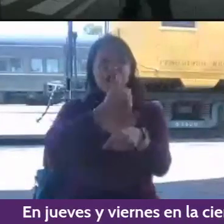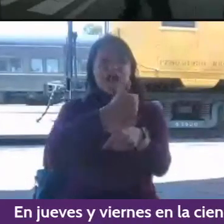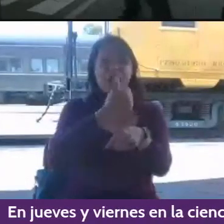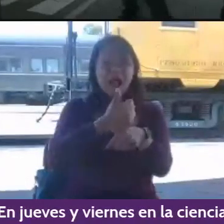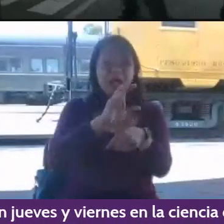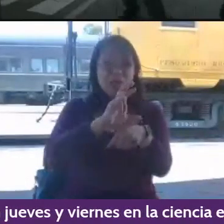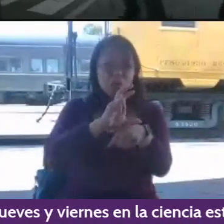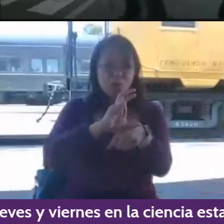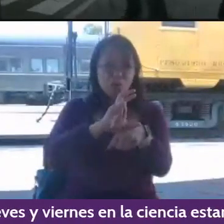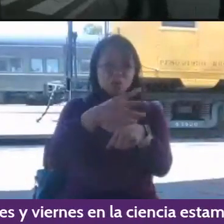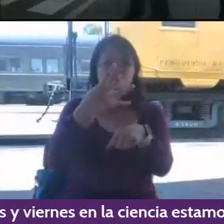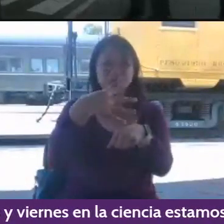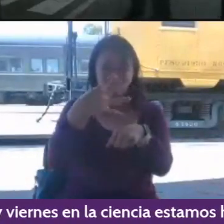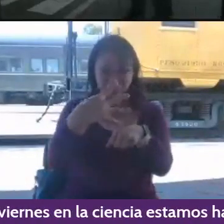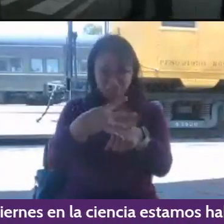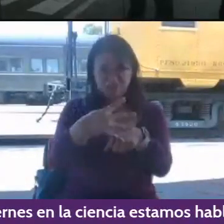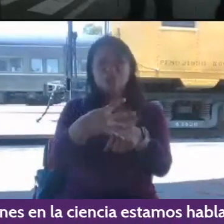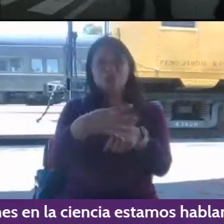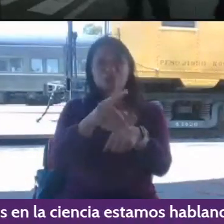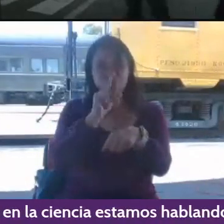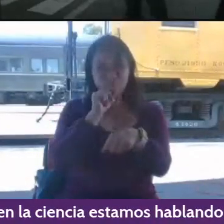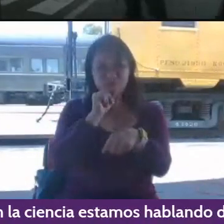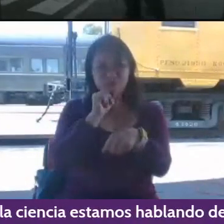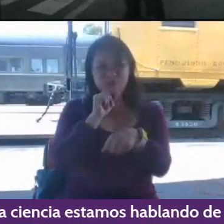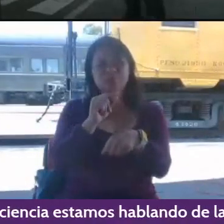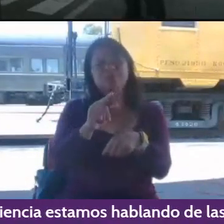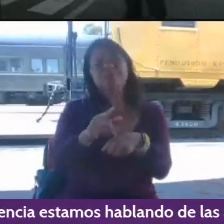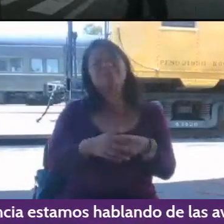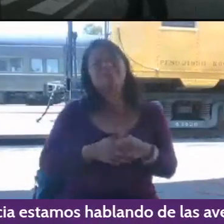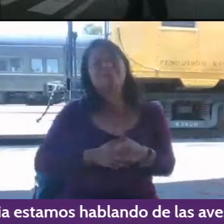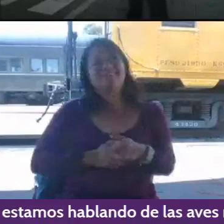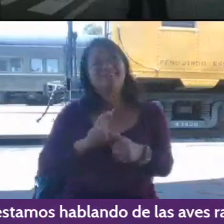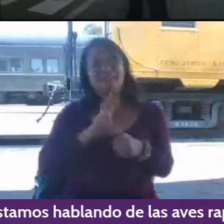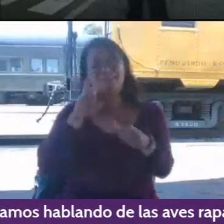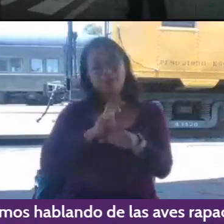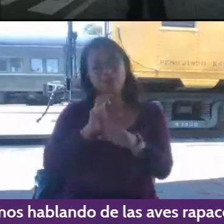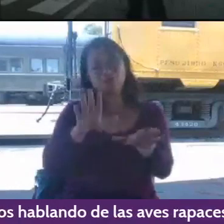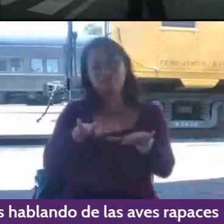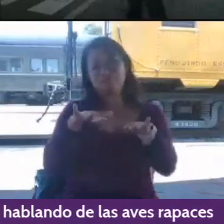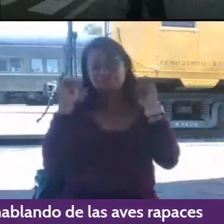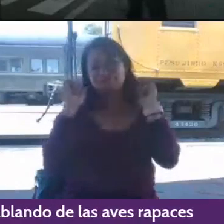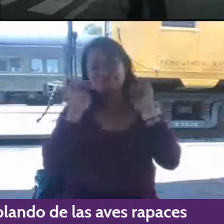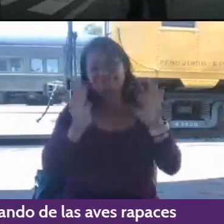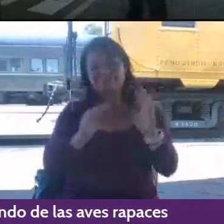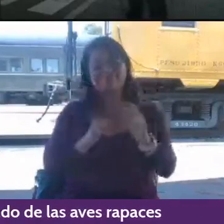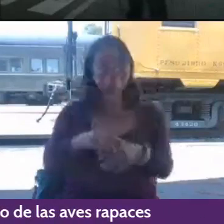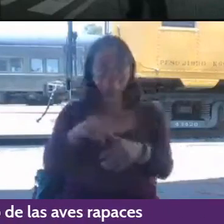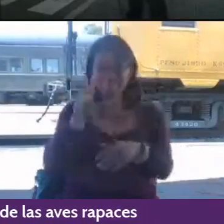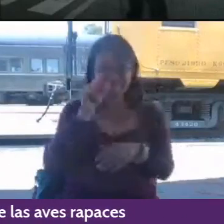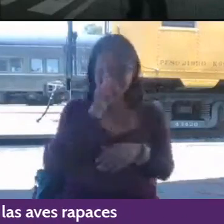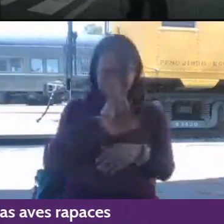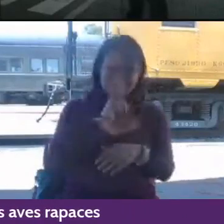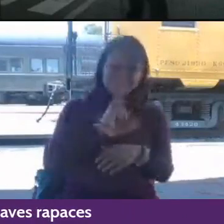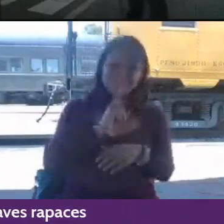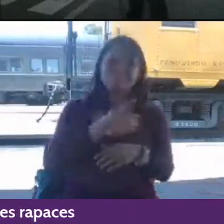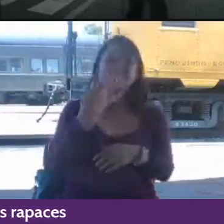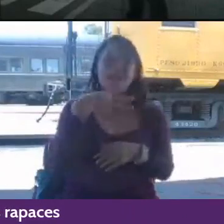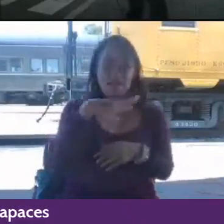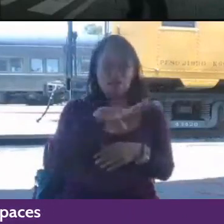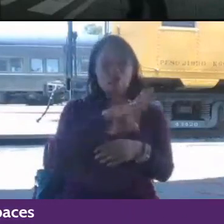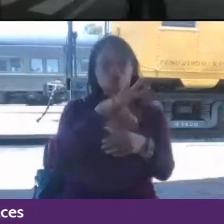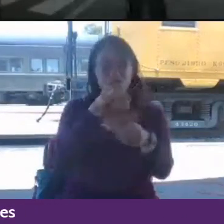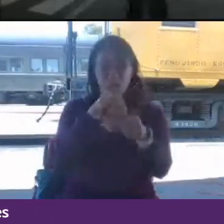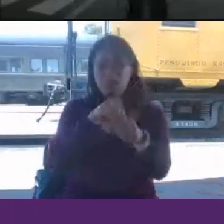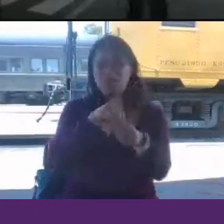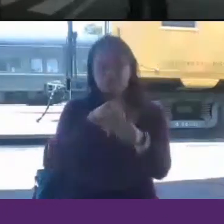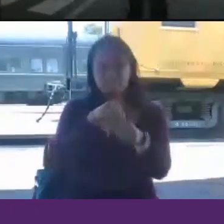fueron 14 pollitos. Y después el macho renunció, ¿no? No es cierto. Y tuvieron 14 pollos. Pero claro, eso se da